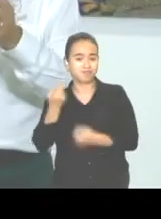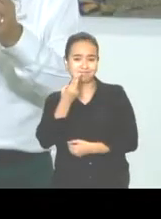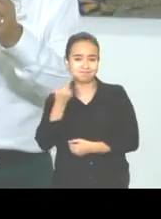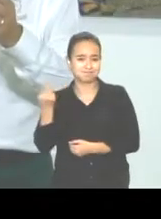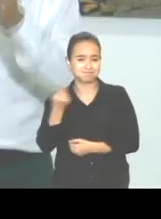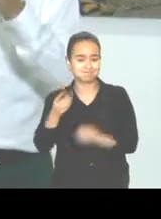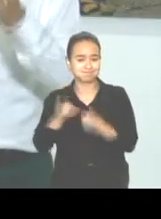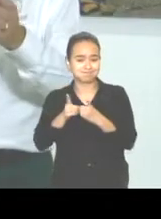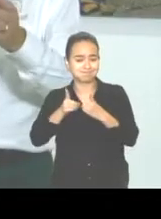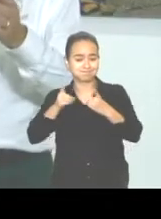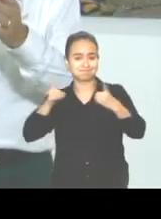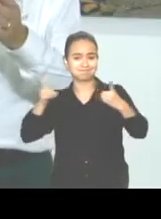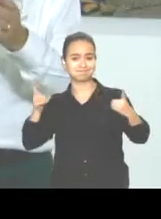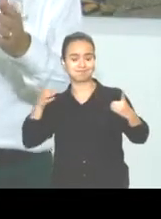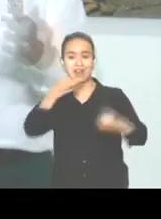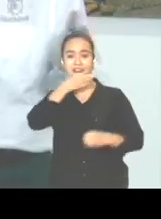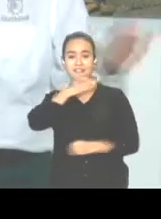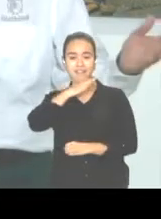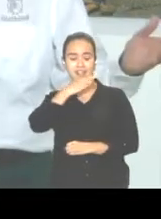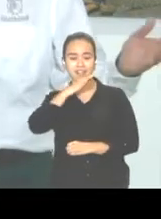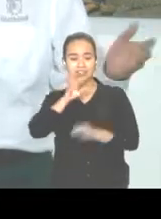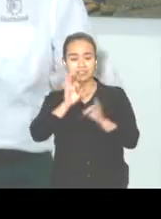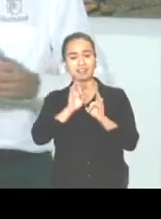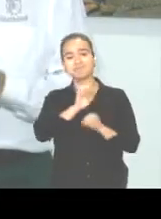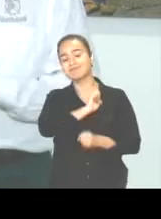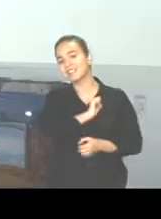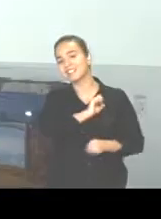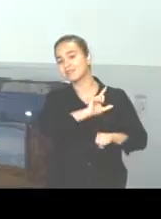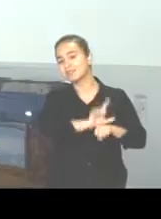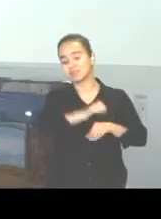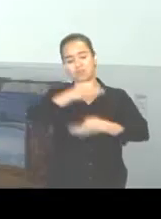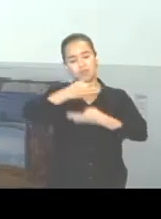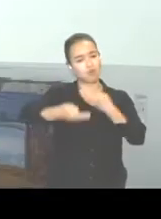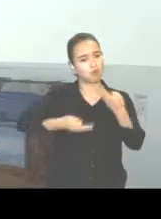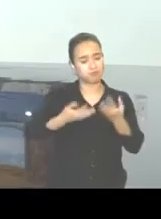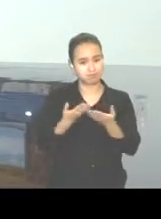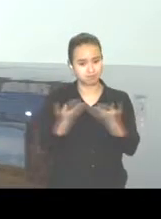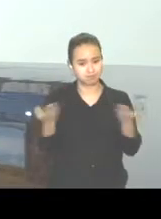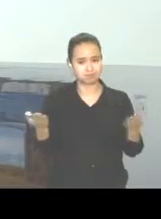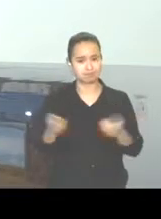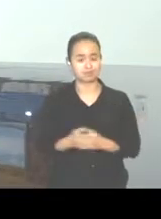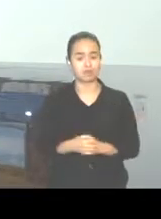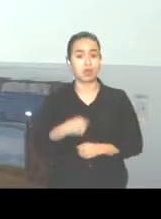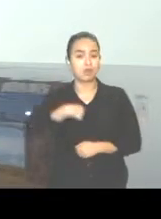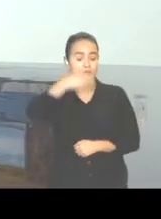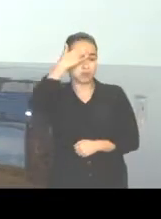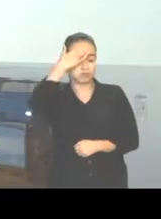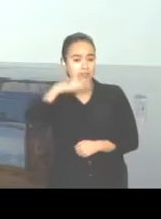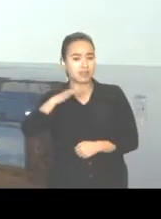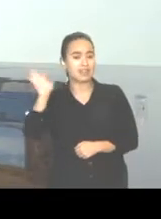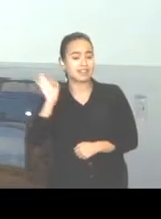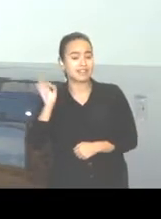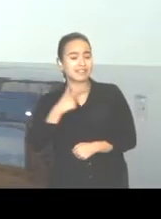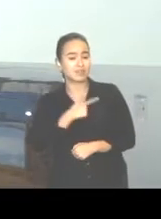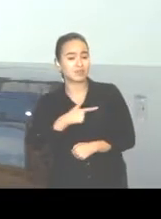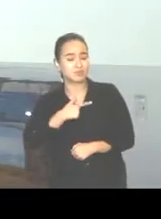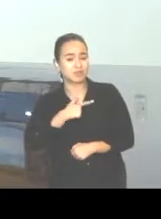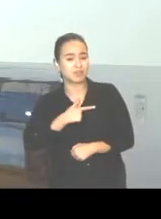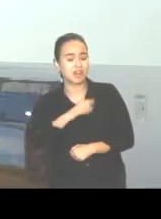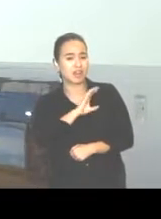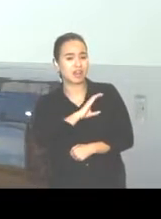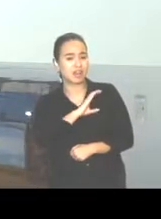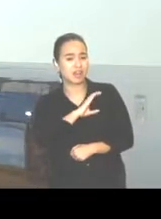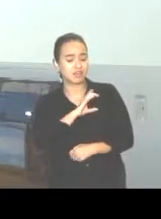estará presente en este festejo tan especial para todos. Estoy seguro que a muchos les hubiera gustado mostrar su